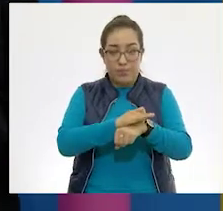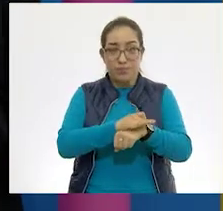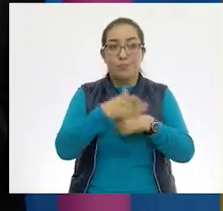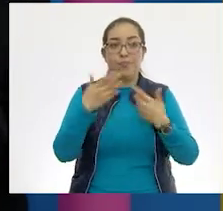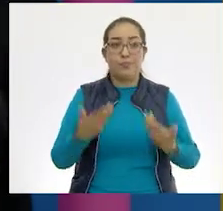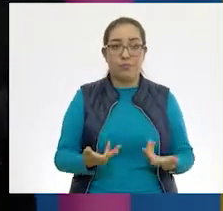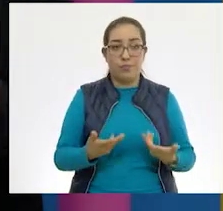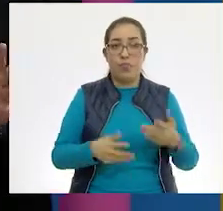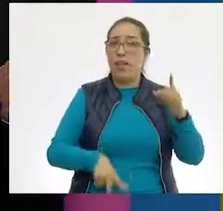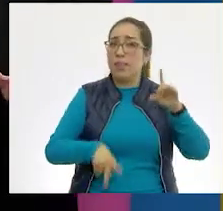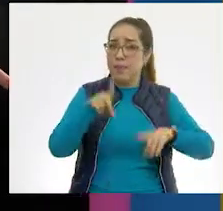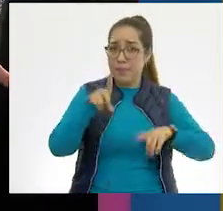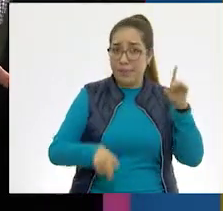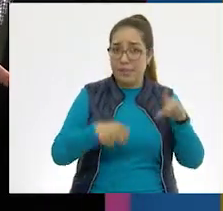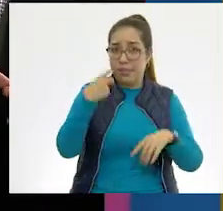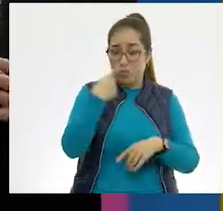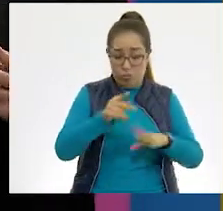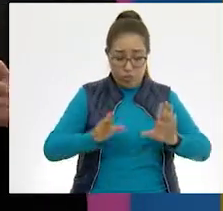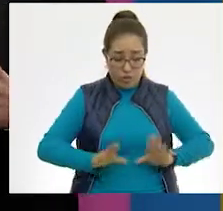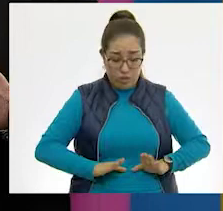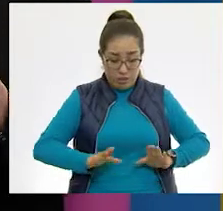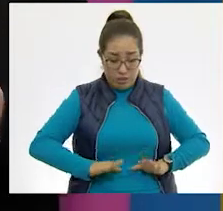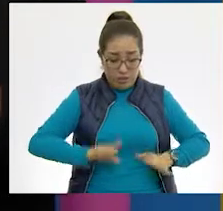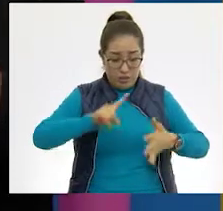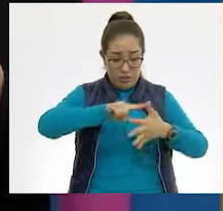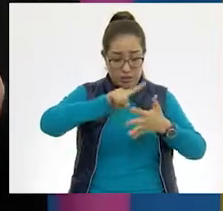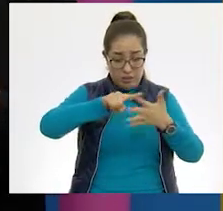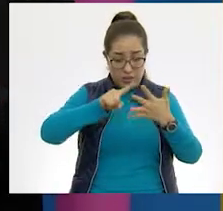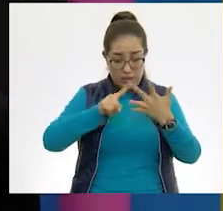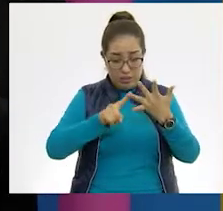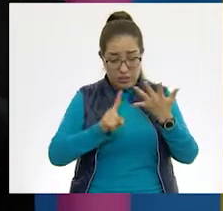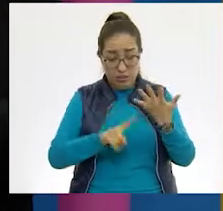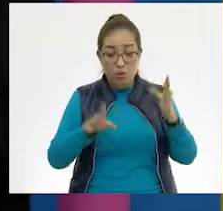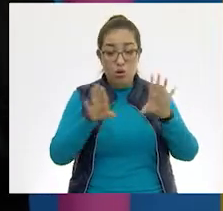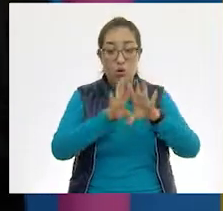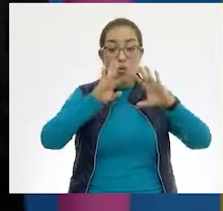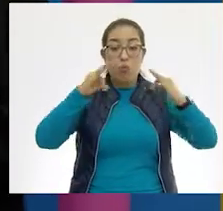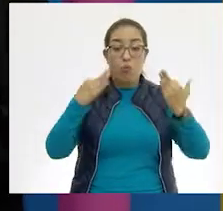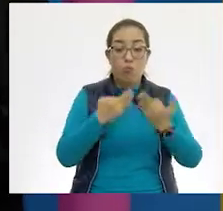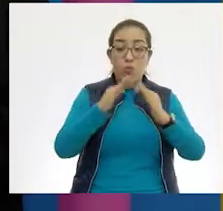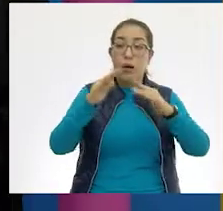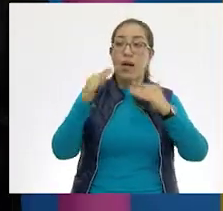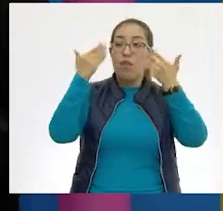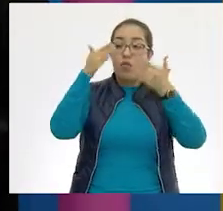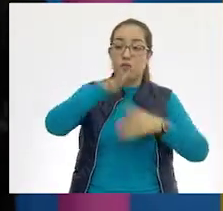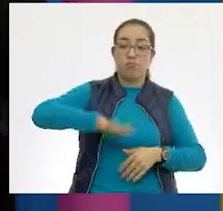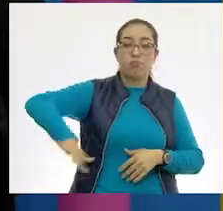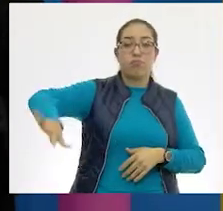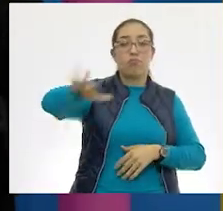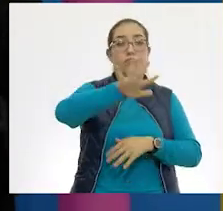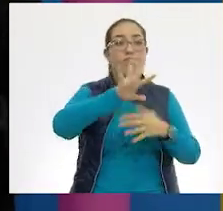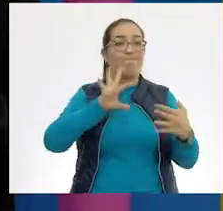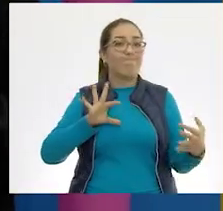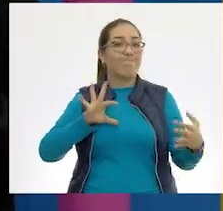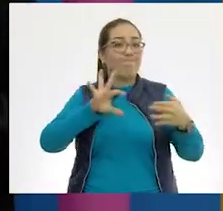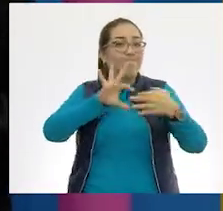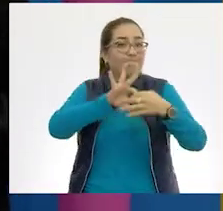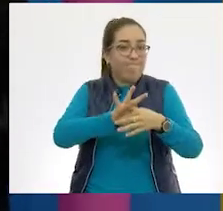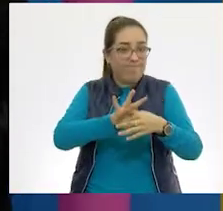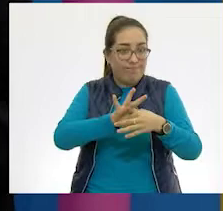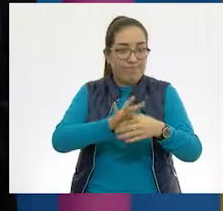de las características de cada especie y de la forma en que interactúan con el ambiente y con otros seres vivos.